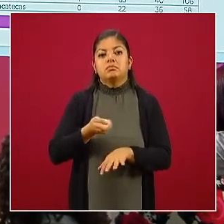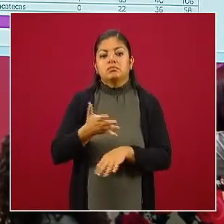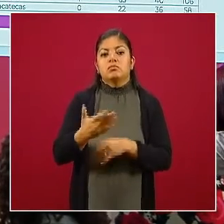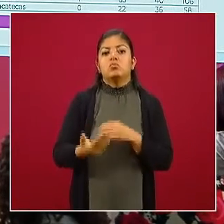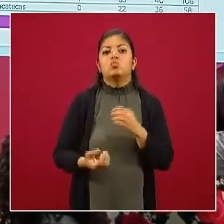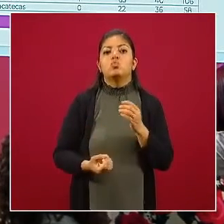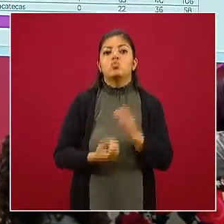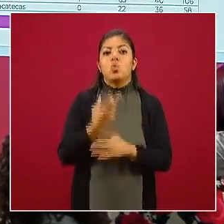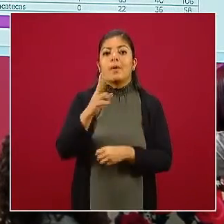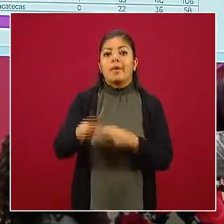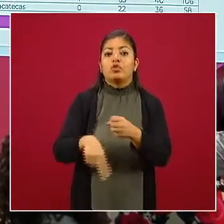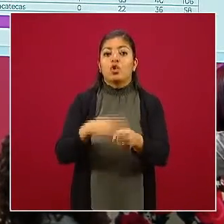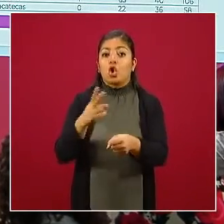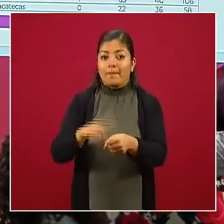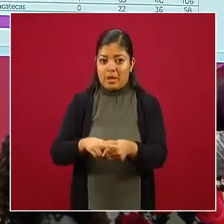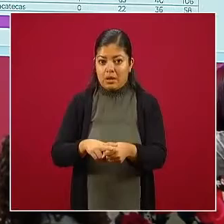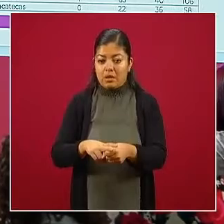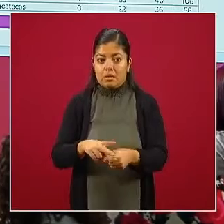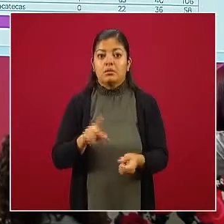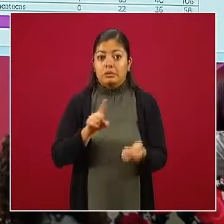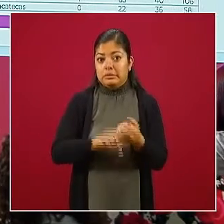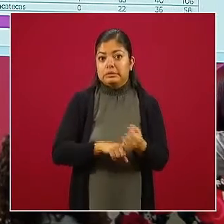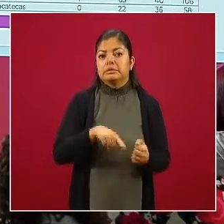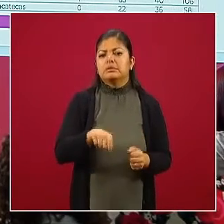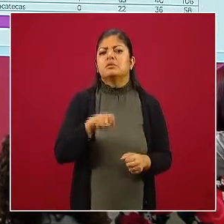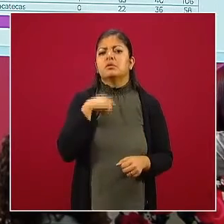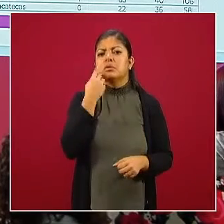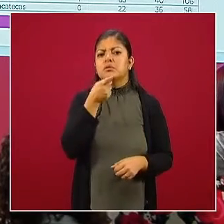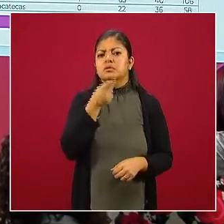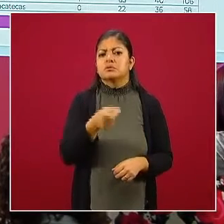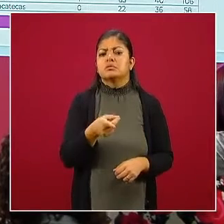nueva normalidad en este caso implica las